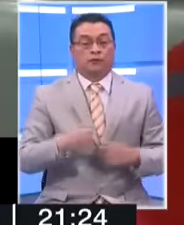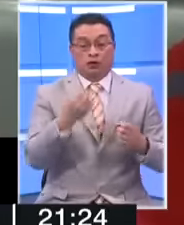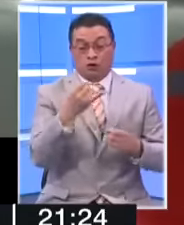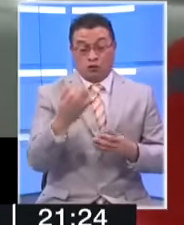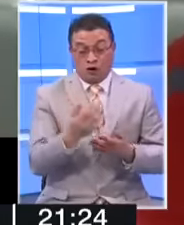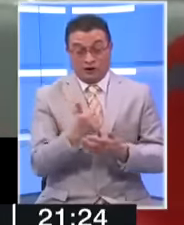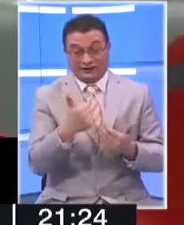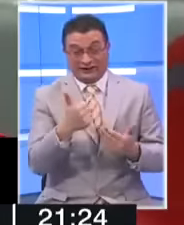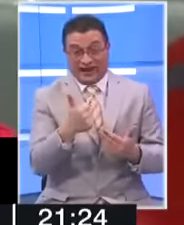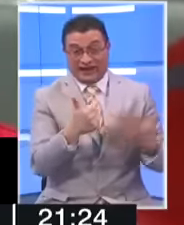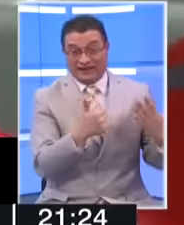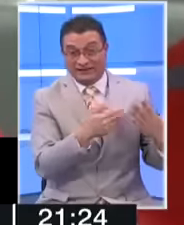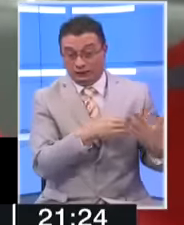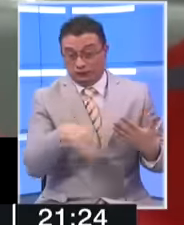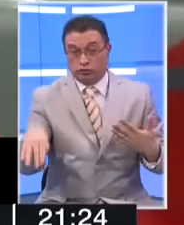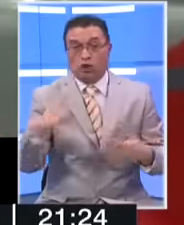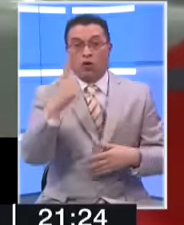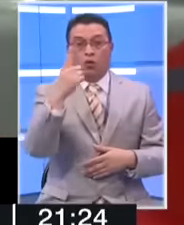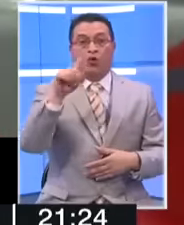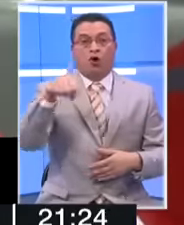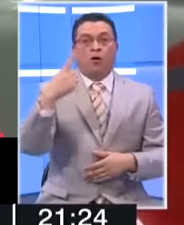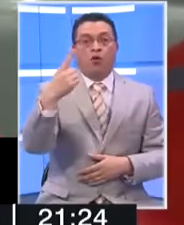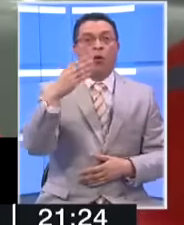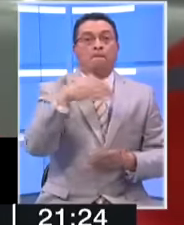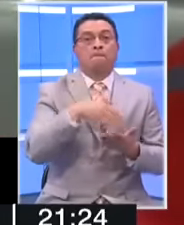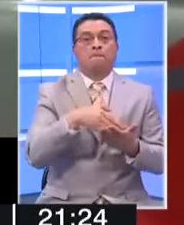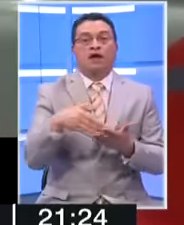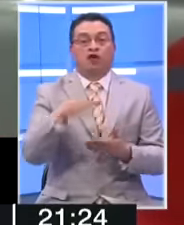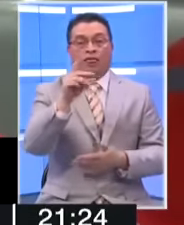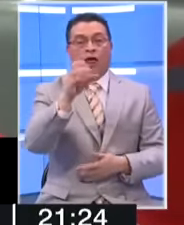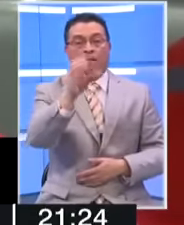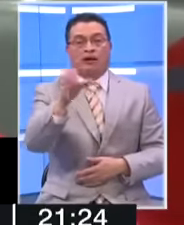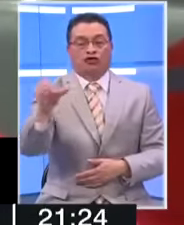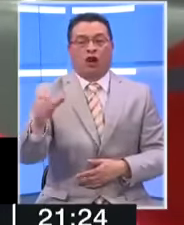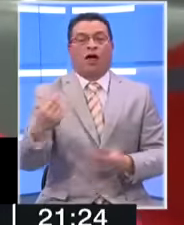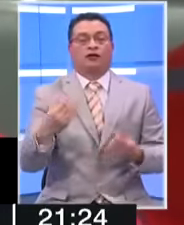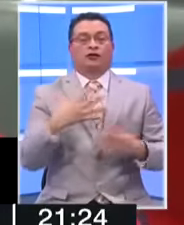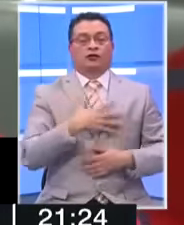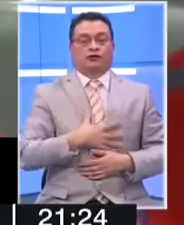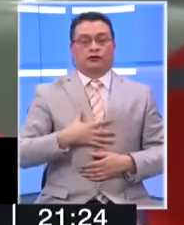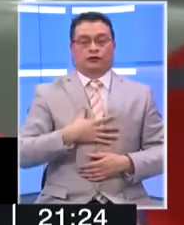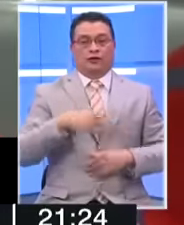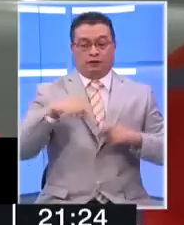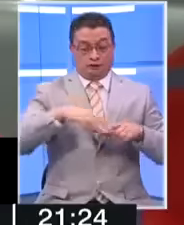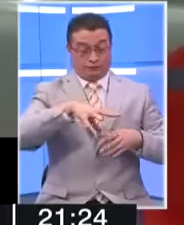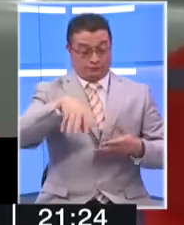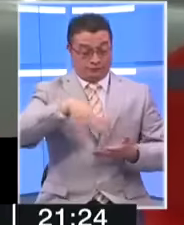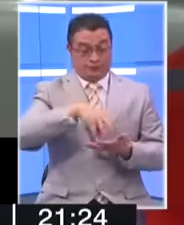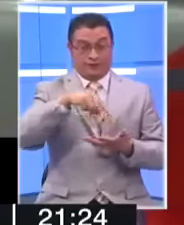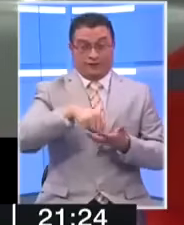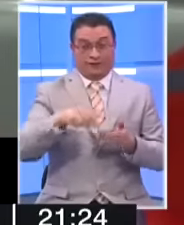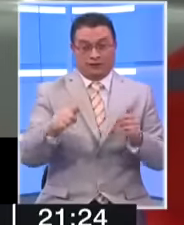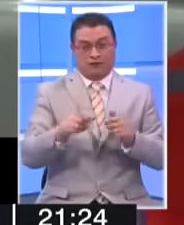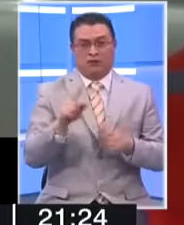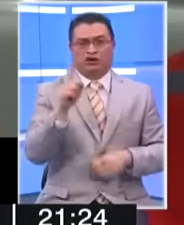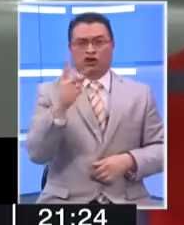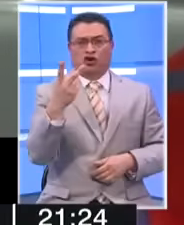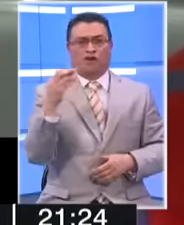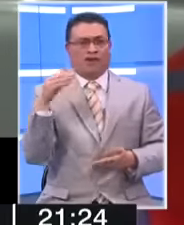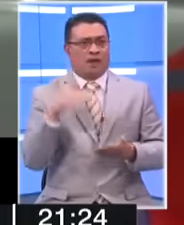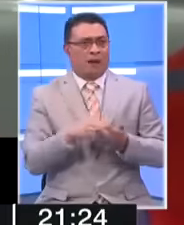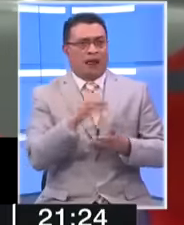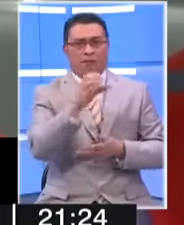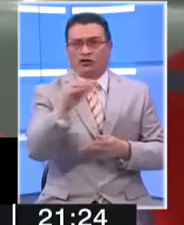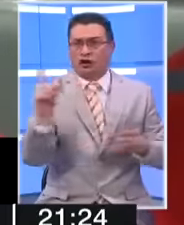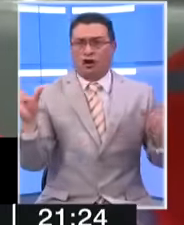beneficiar a más de 1,1 millón de habitantes. Nosotros creemos que acá en esta zona hay cerca de 120 mil